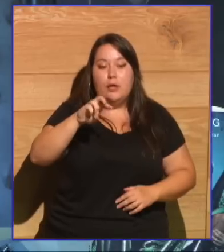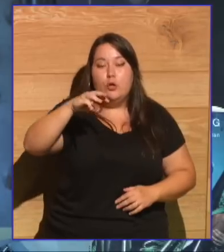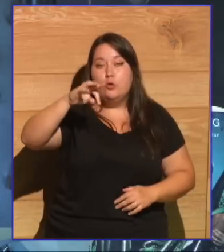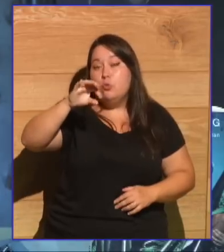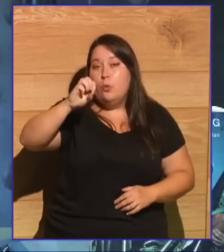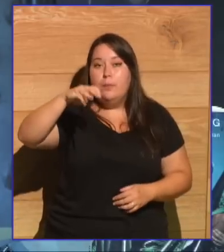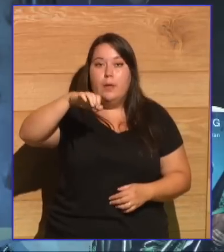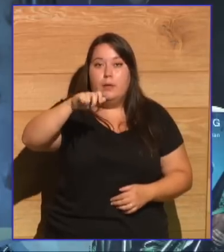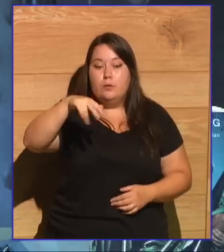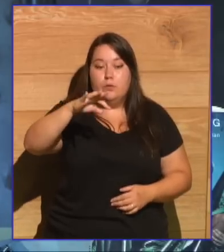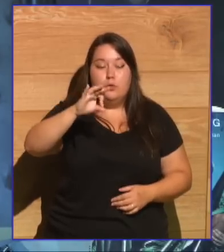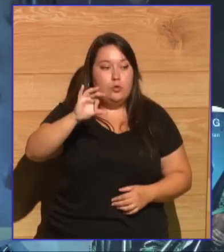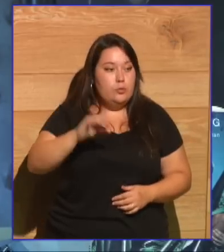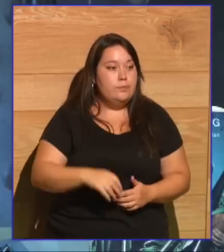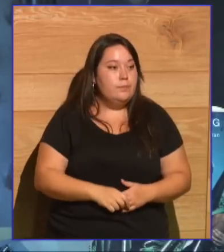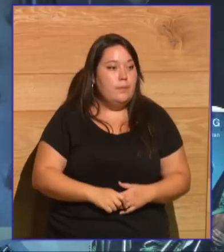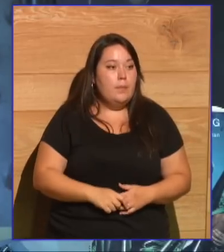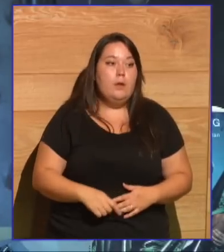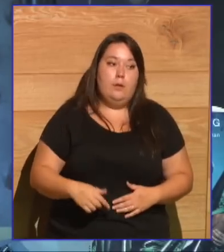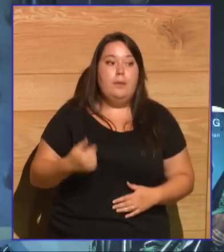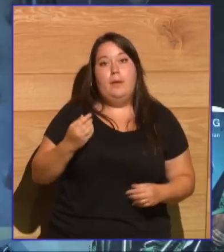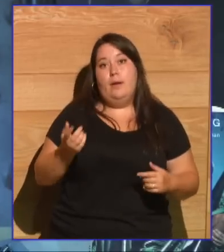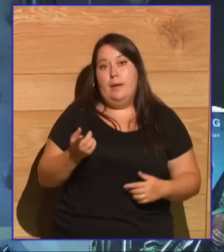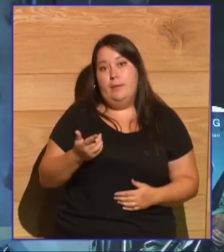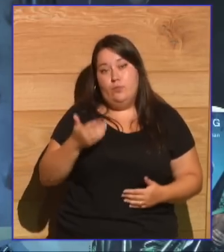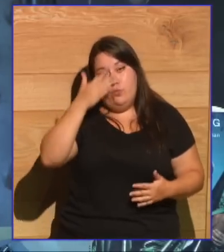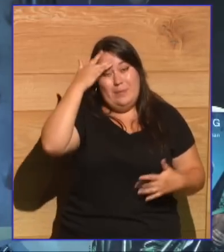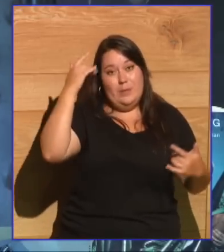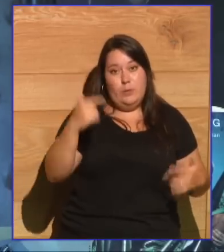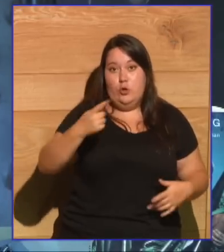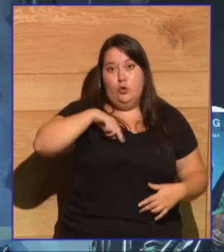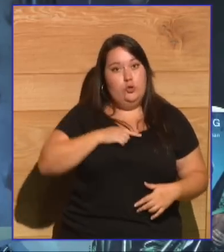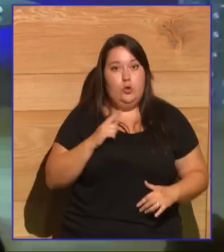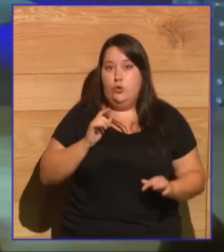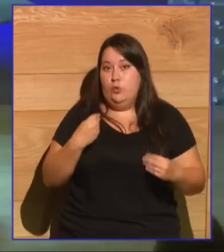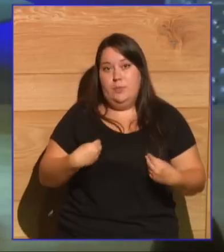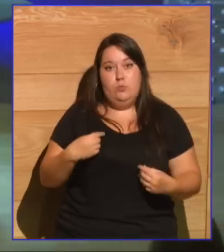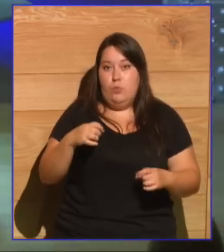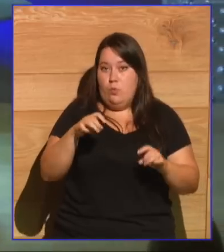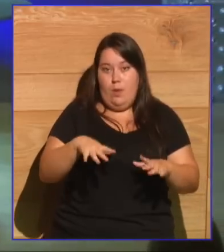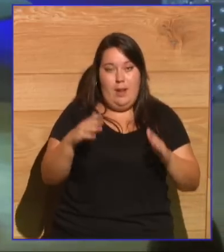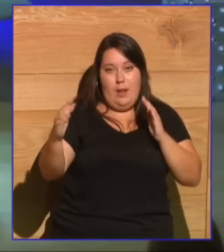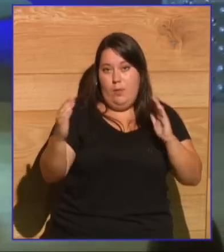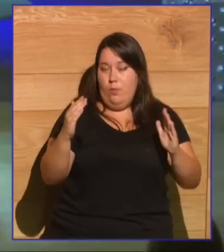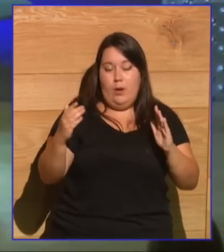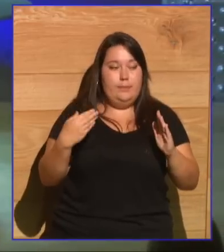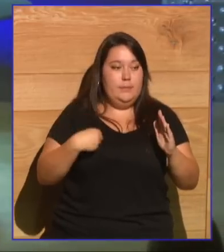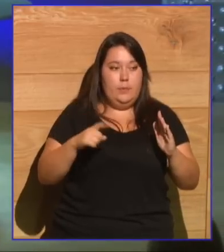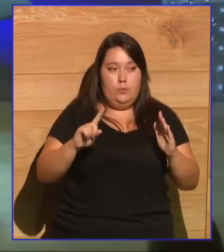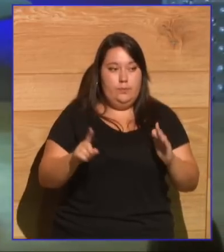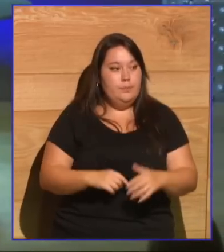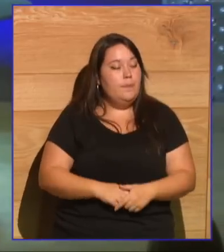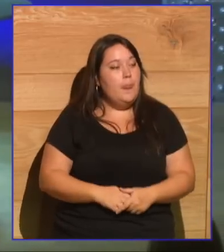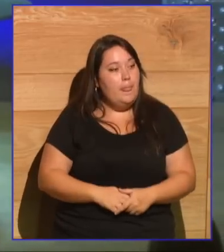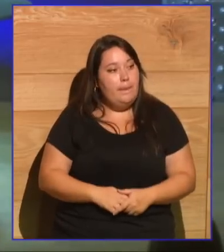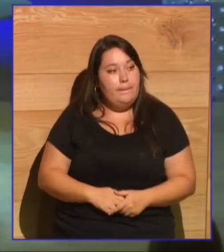58 pero es normal si estamos en ese momento esto no es contra esto nos contrasta menos que ahora la gente te vota en fin al fin y